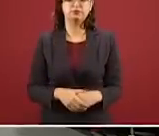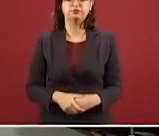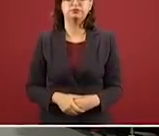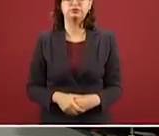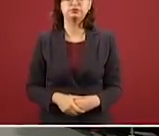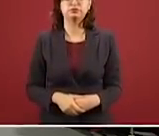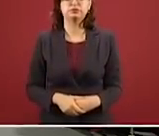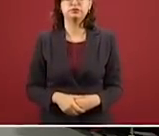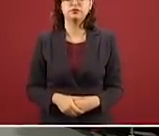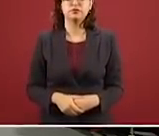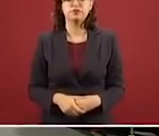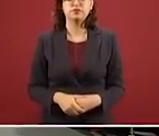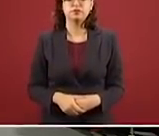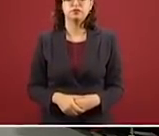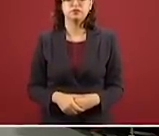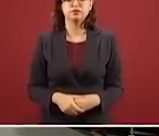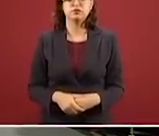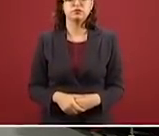ver si